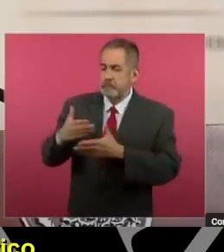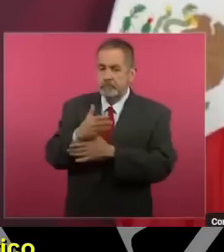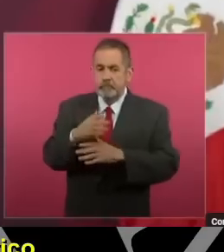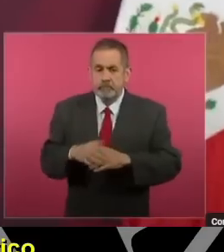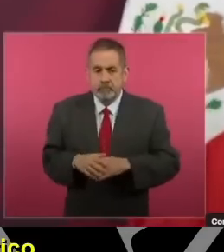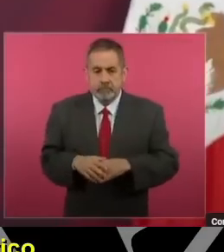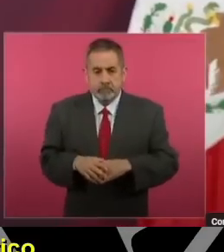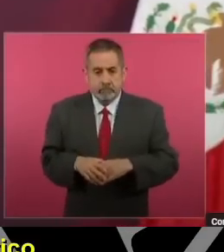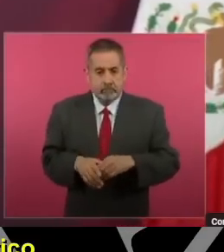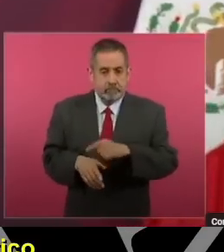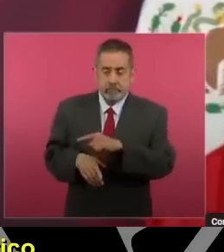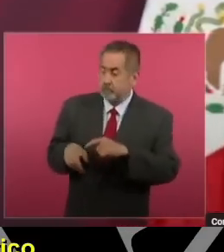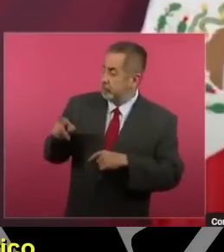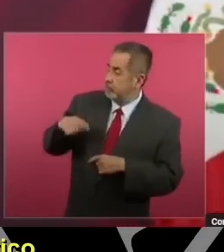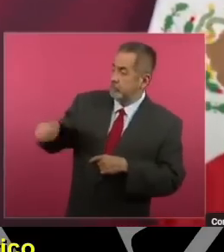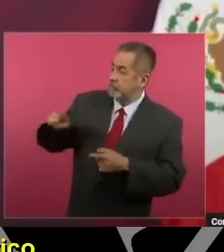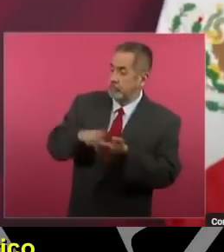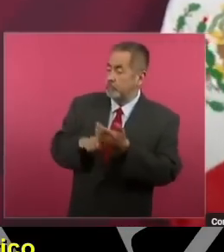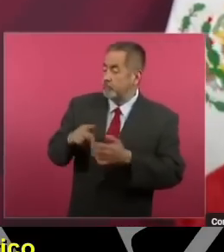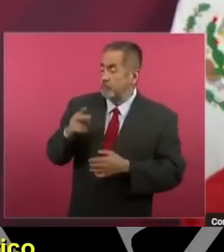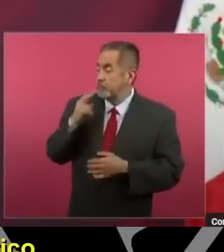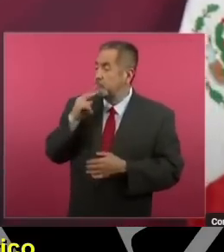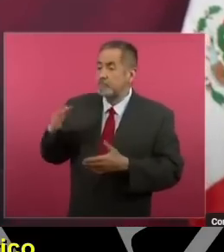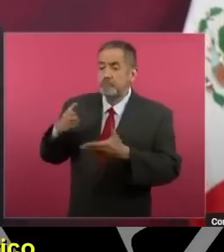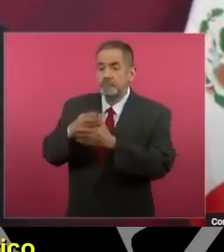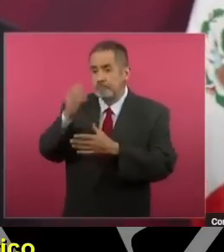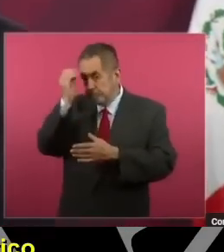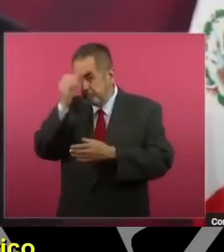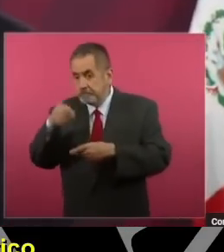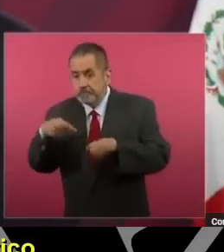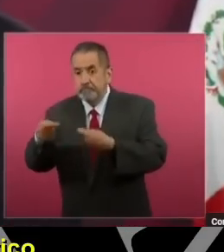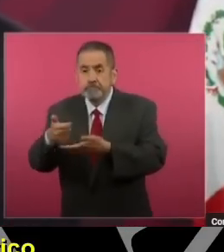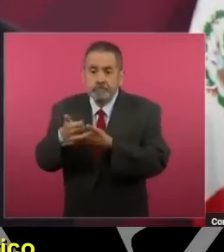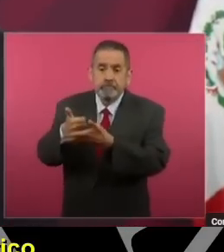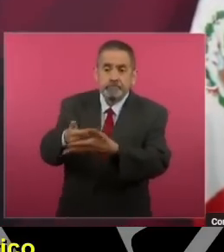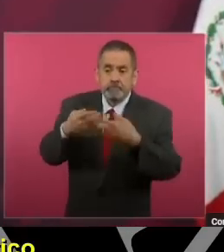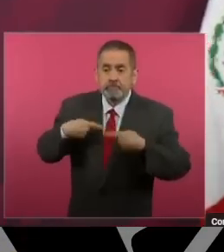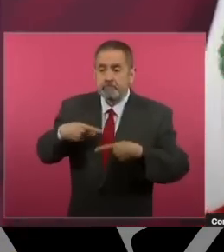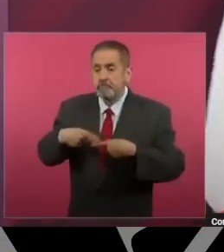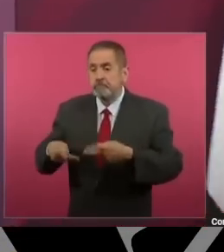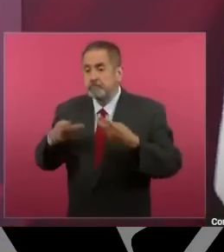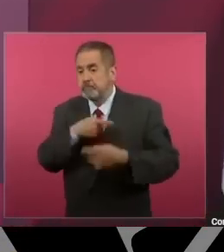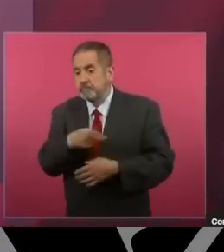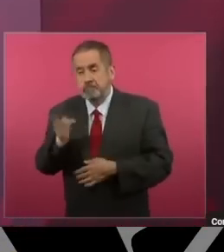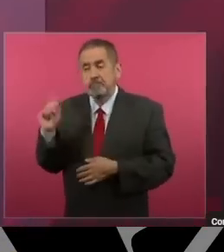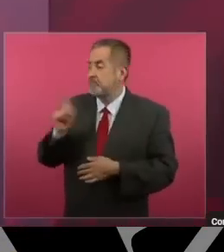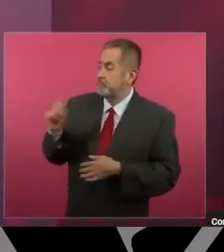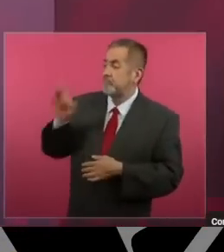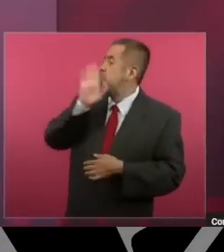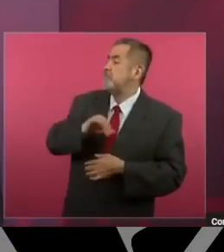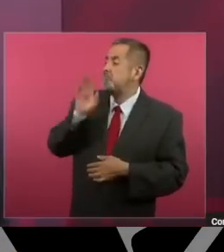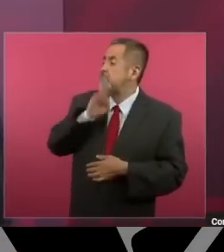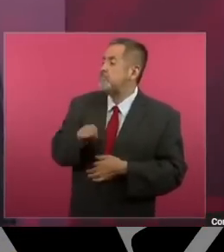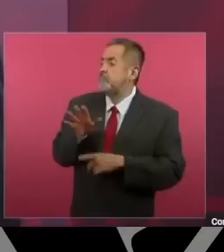que no se usa el estado para ayudar a los pobres porque eso es populismo